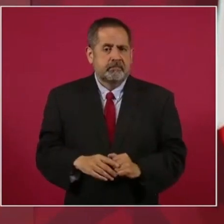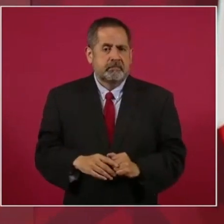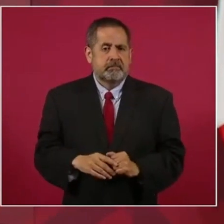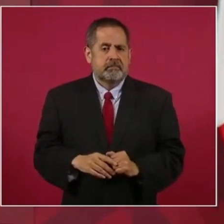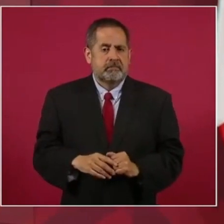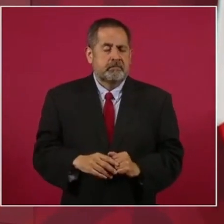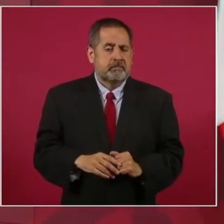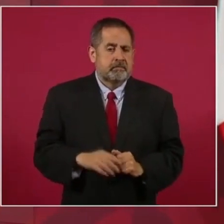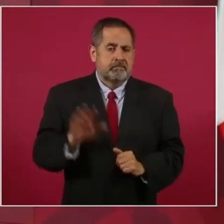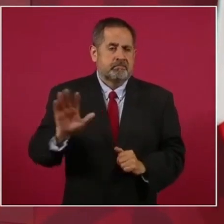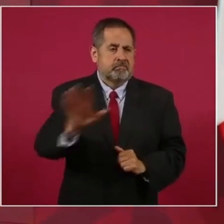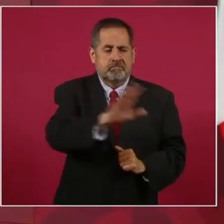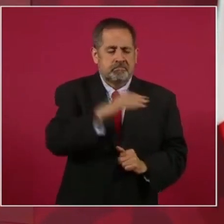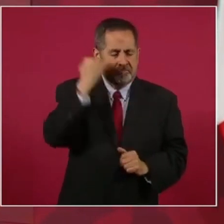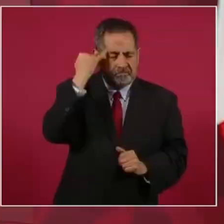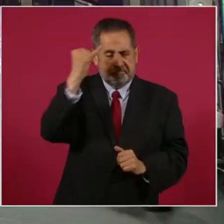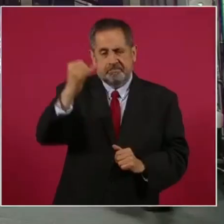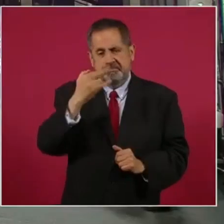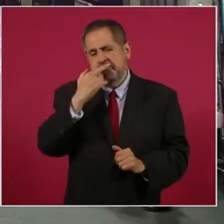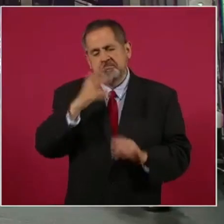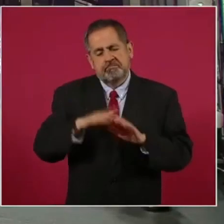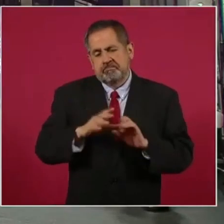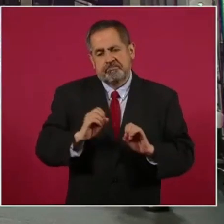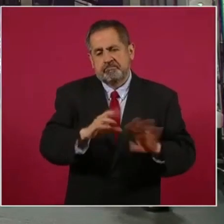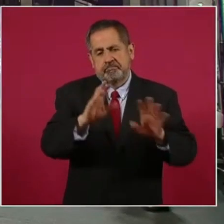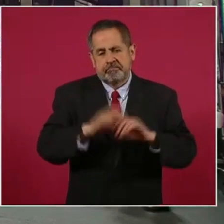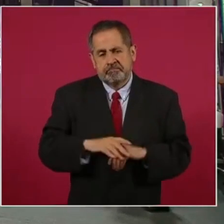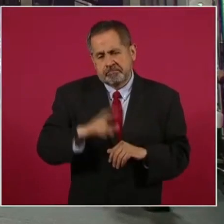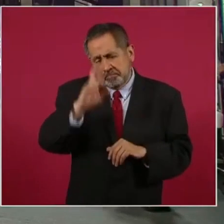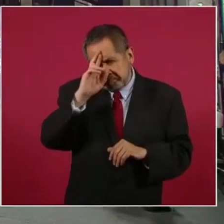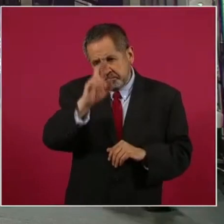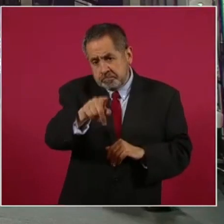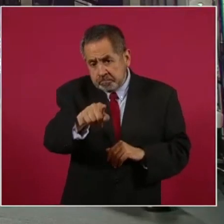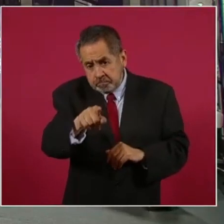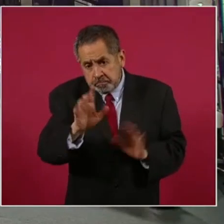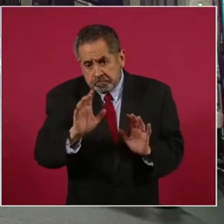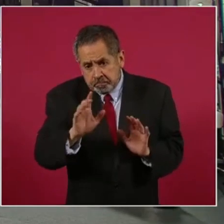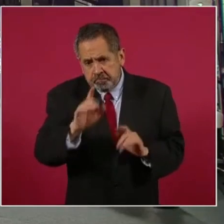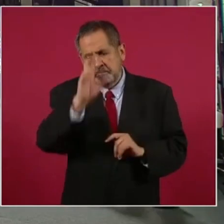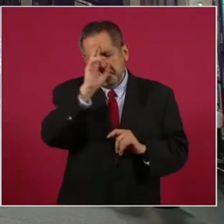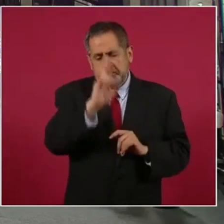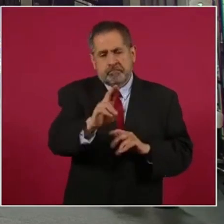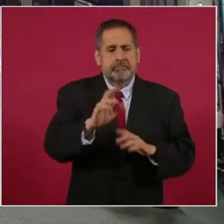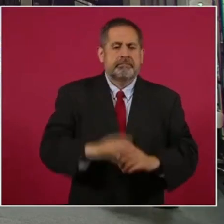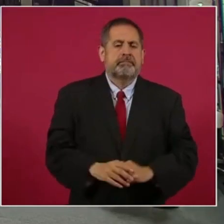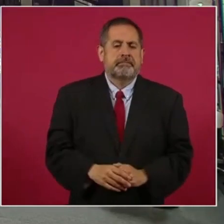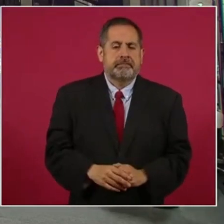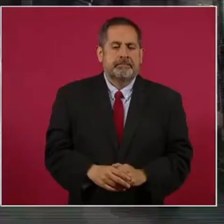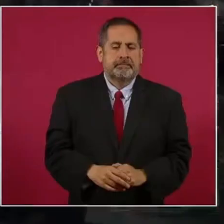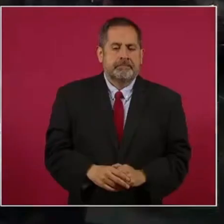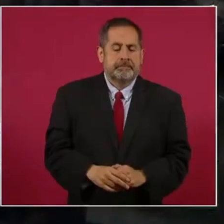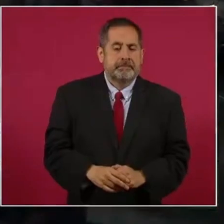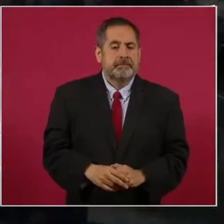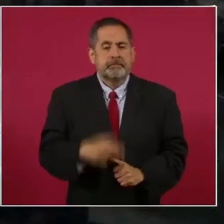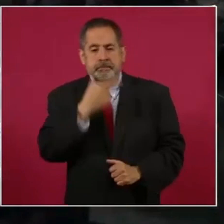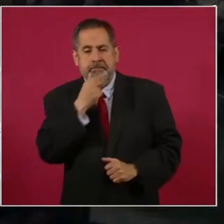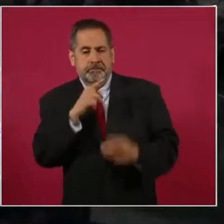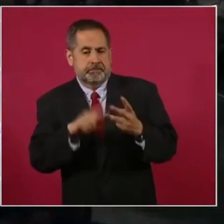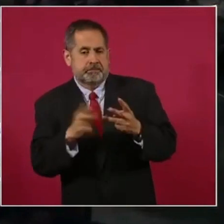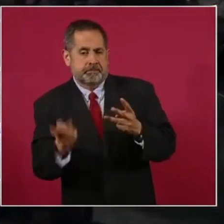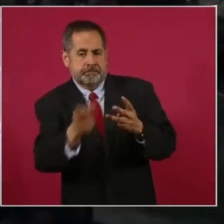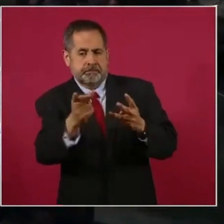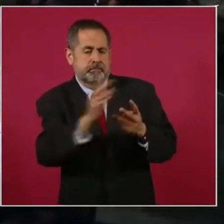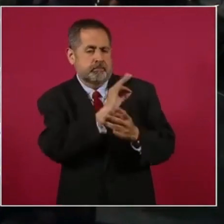tener sus ideas, ¿no?, y respetarnos todos. Presidente, por último, en el año